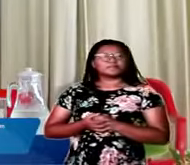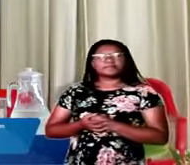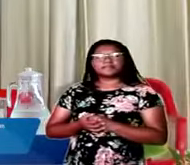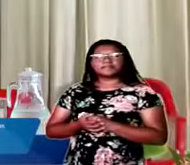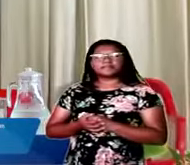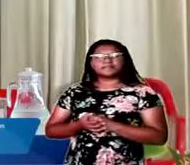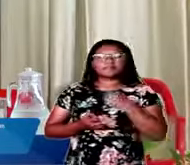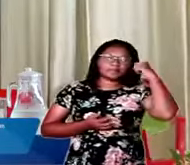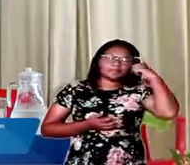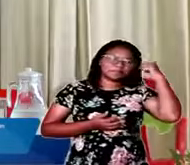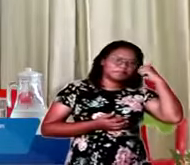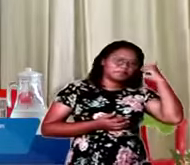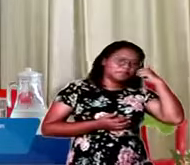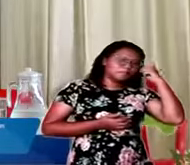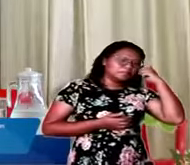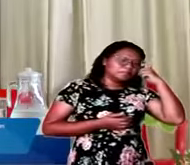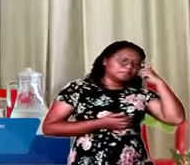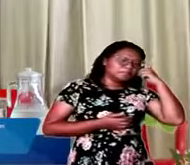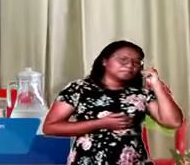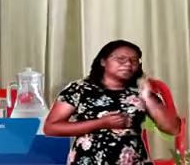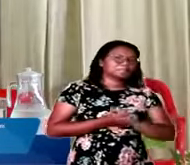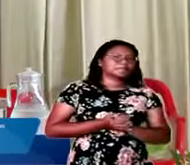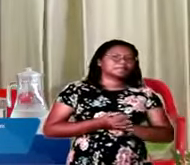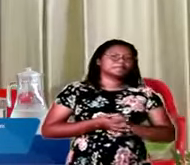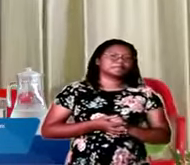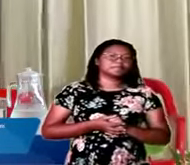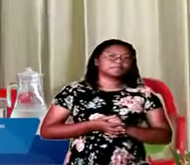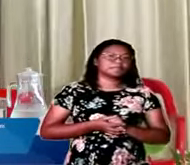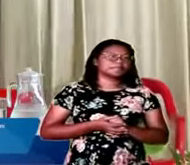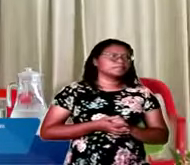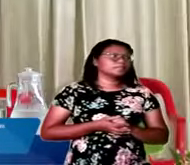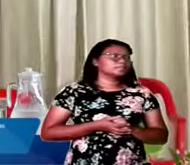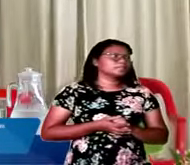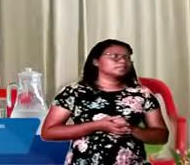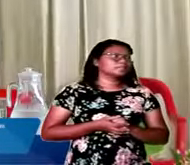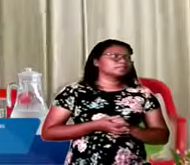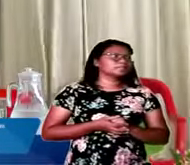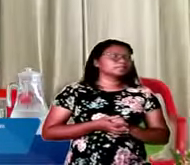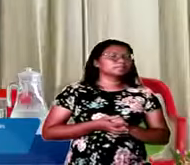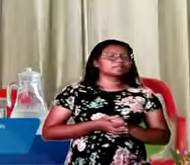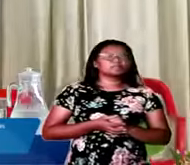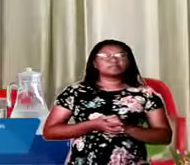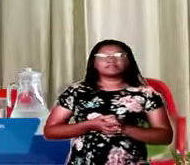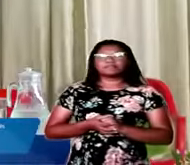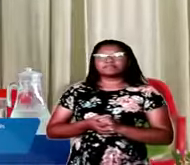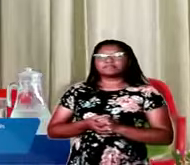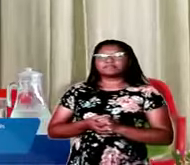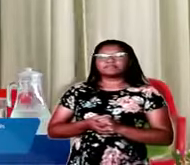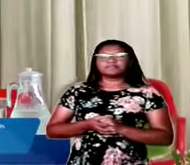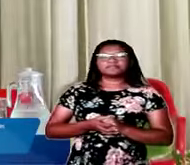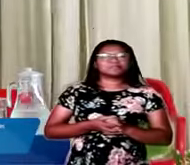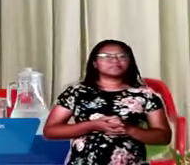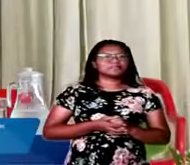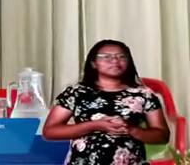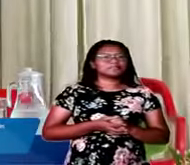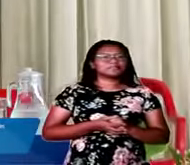Imagínense que María, ¿cuál María? La hermana de Moisés y Aarón